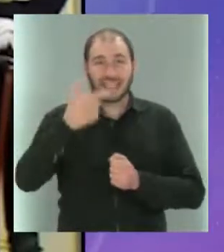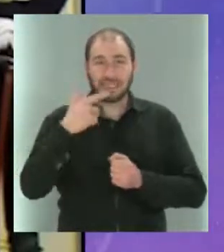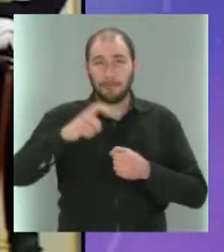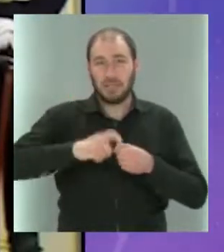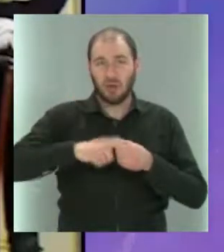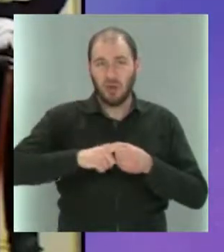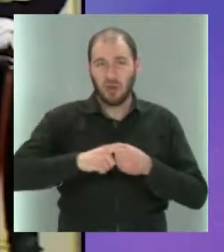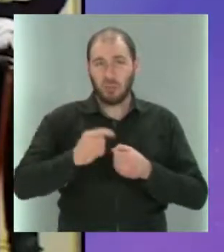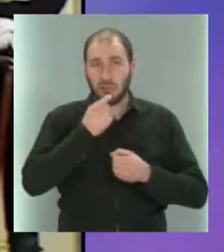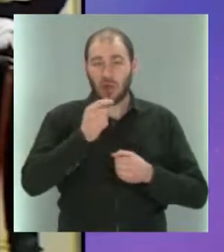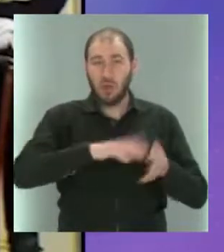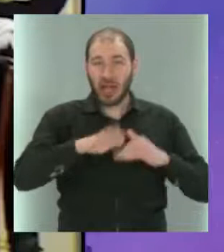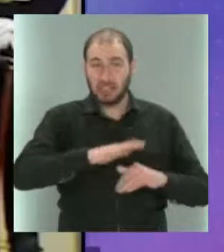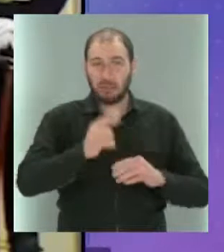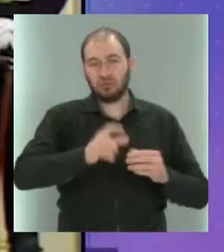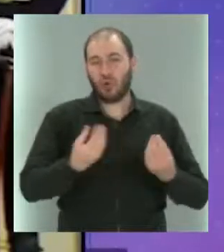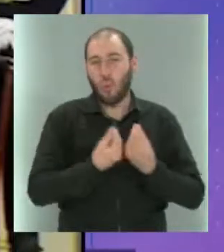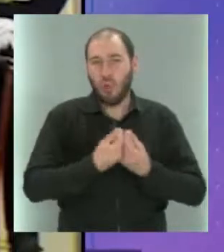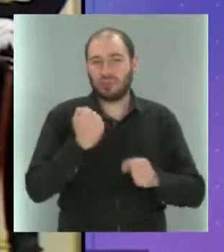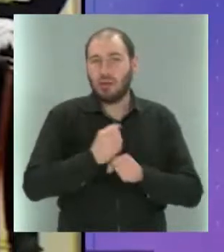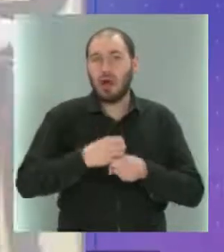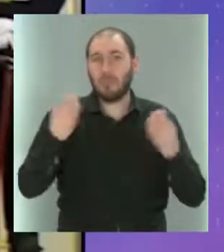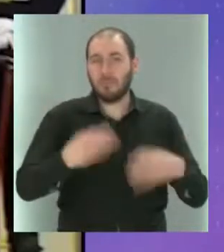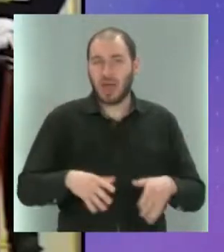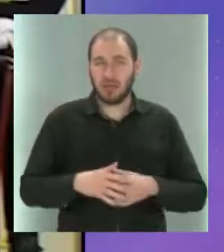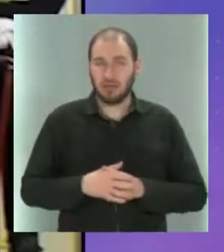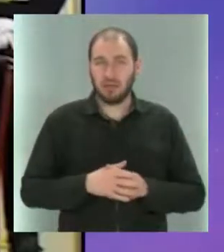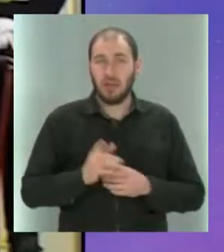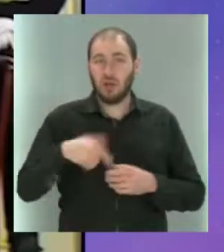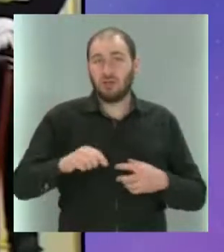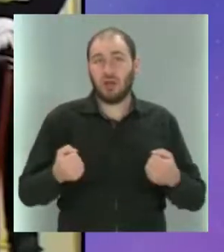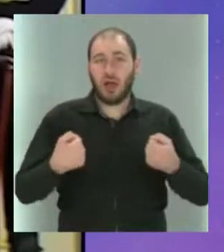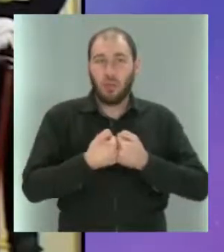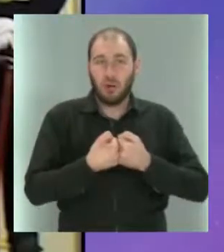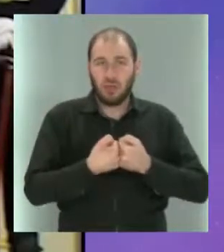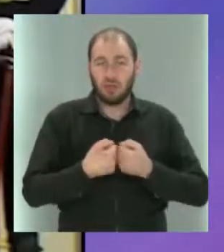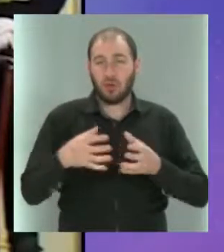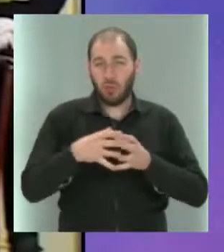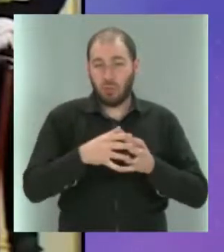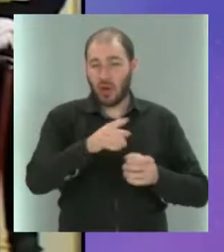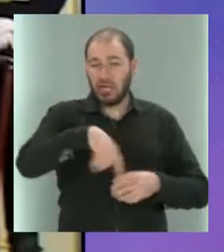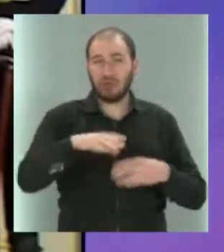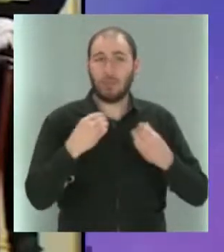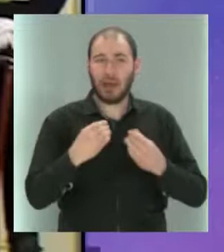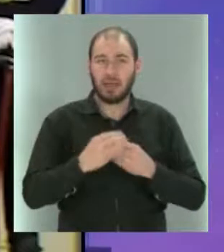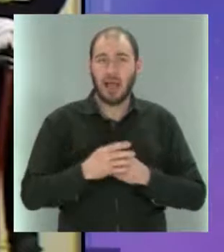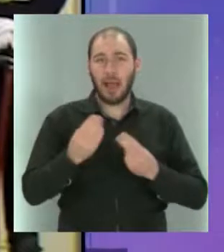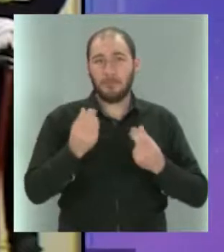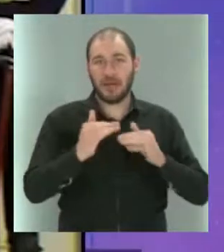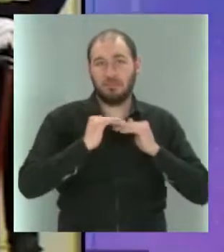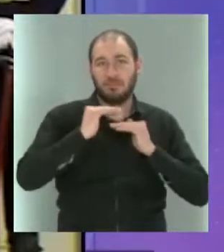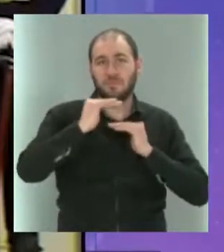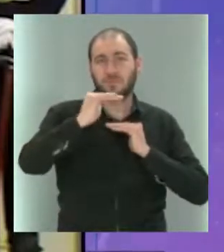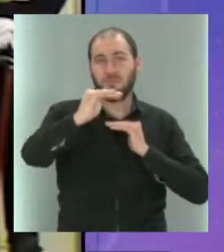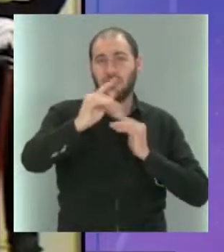petróleo, si lo hacíamos, había mucha gente que se quedaba sin trabajo. Hicimos un acuerdo con esos sectores para hacer un precio sostén,